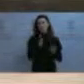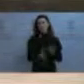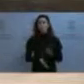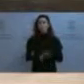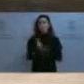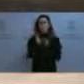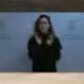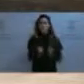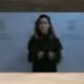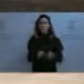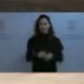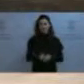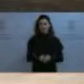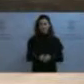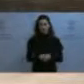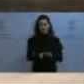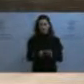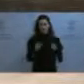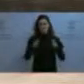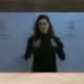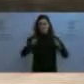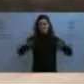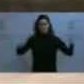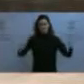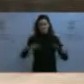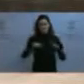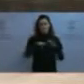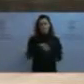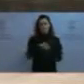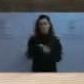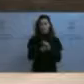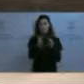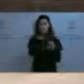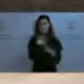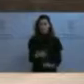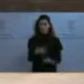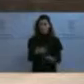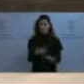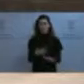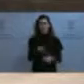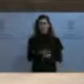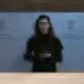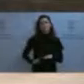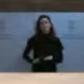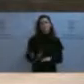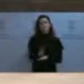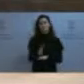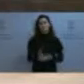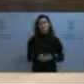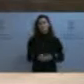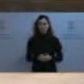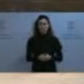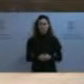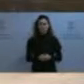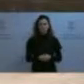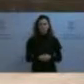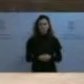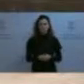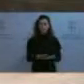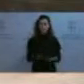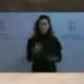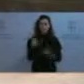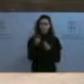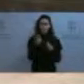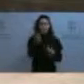haciéndolo y vamos a seguir incrementando los recursos que se van a destinar a ese fin. Pero yo creo que eso también